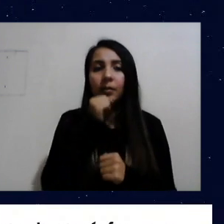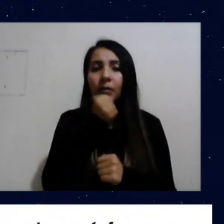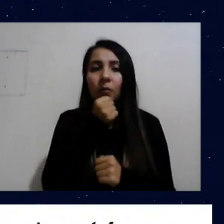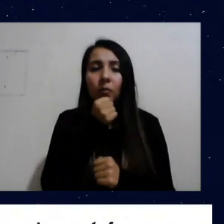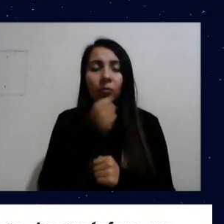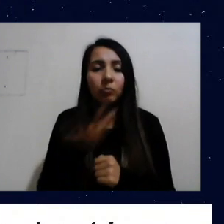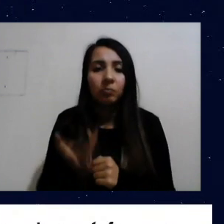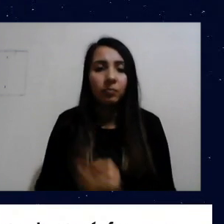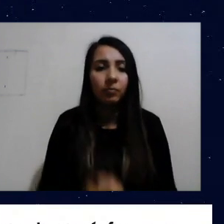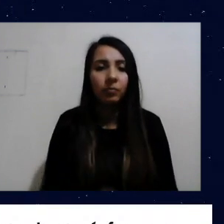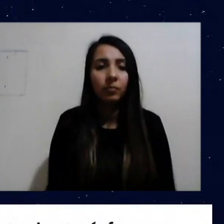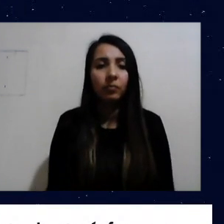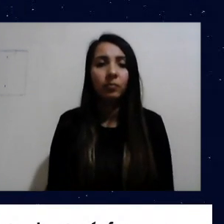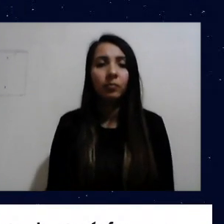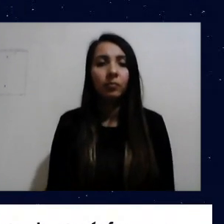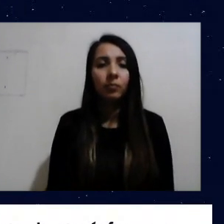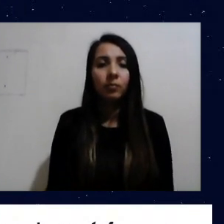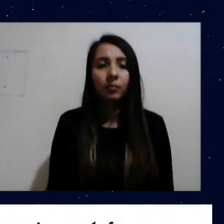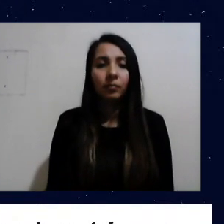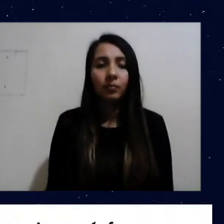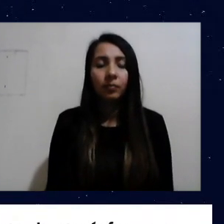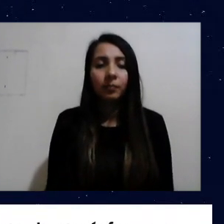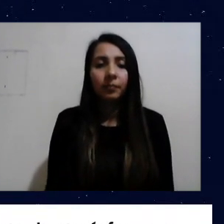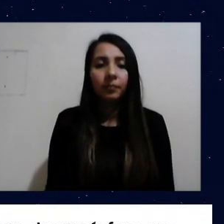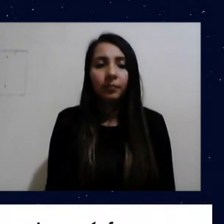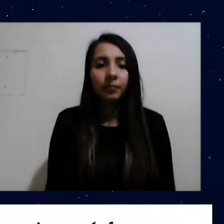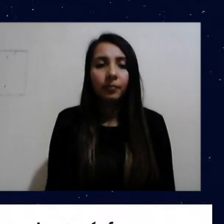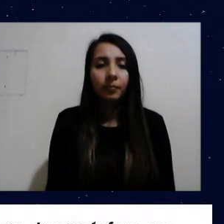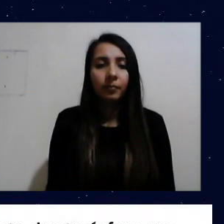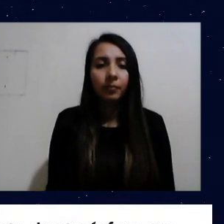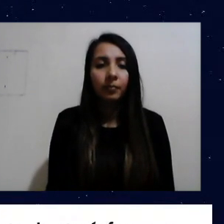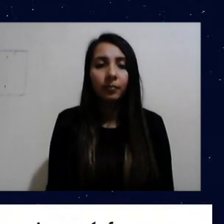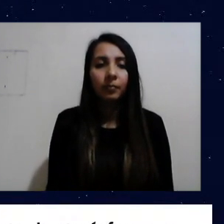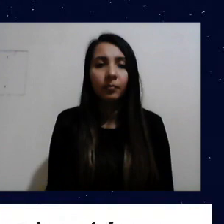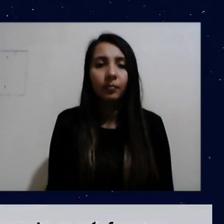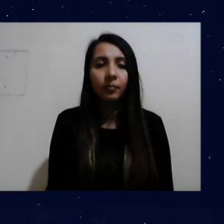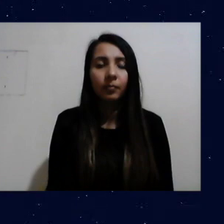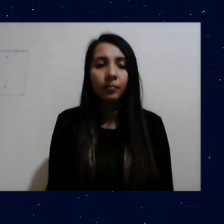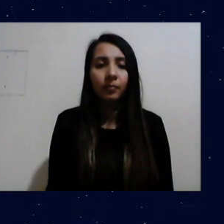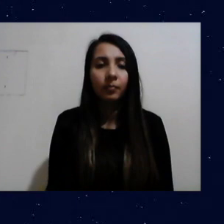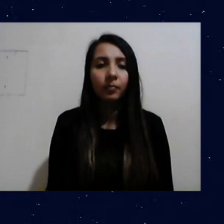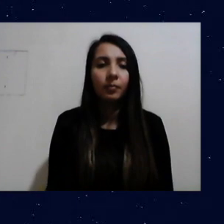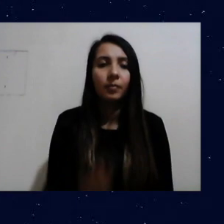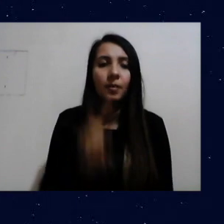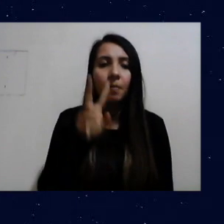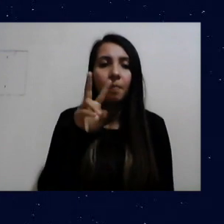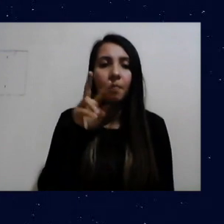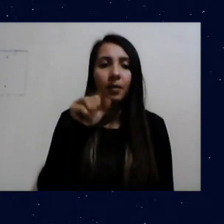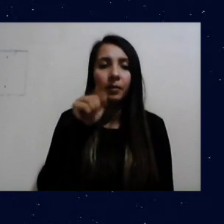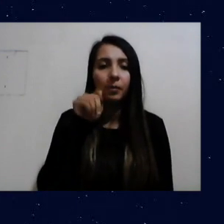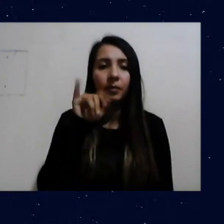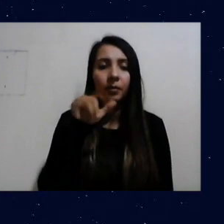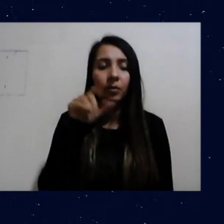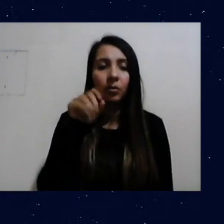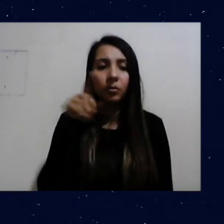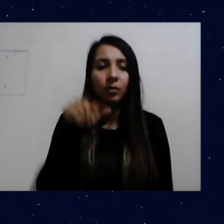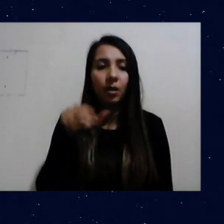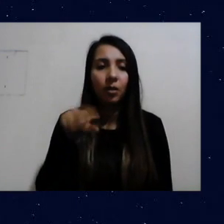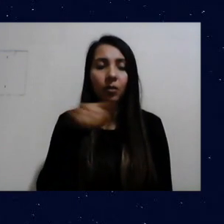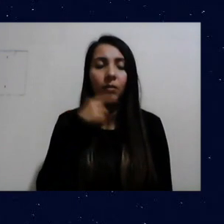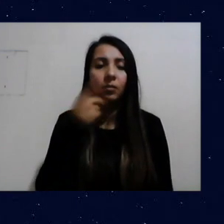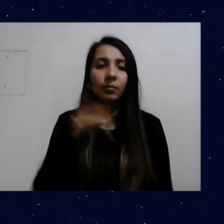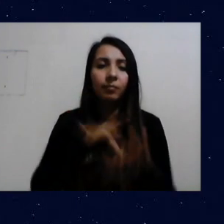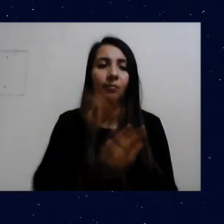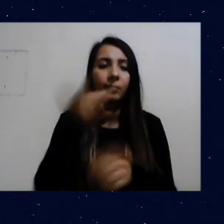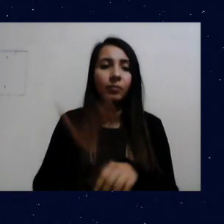Bien. Basti Lozano, a quien le respondiste, dice gracias, muy interesante, excelente presentación también.